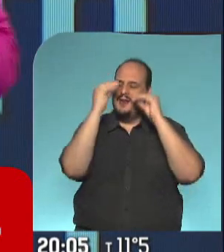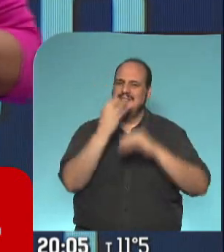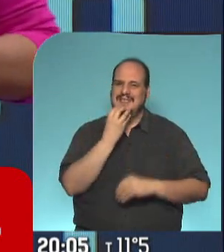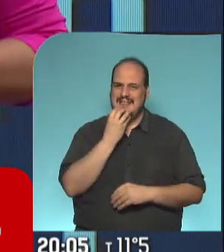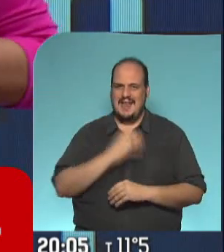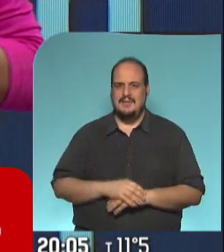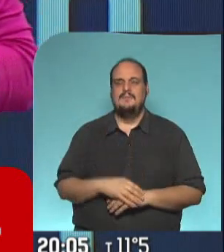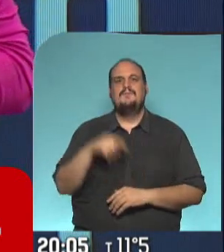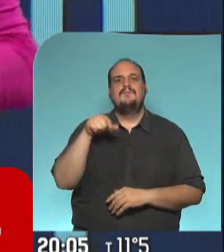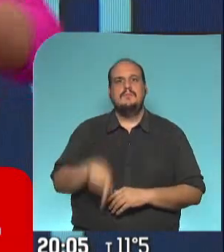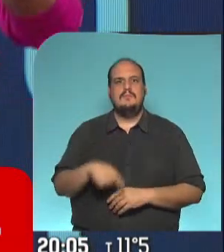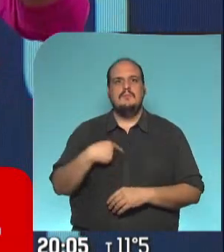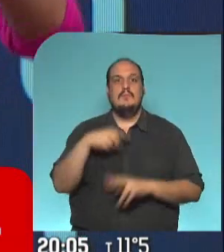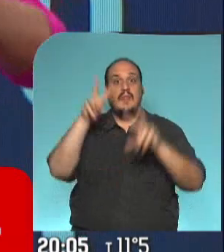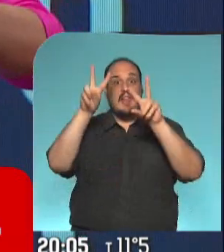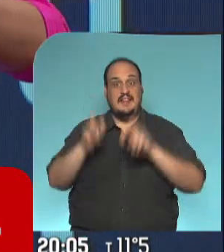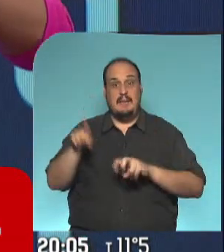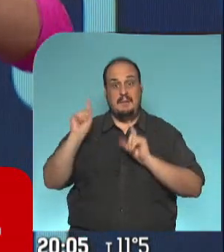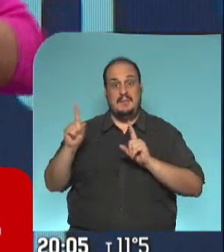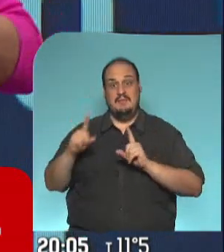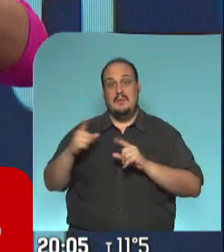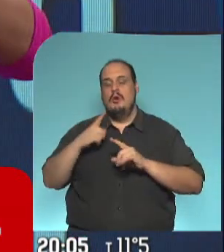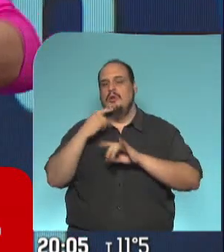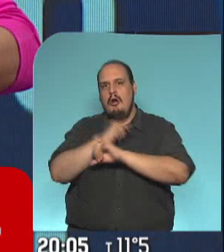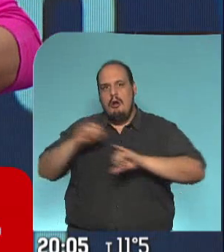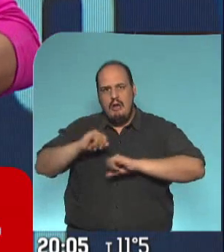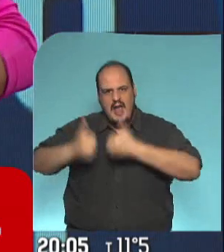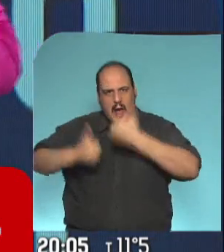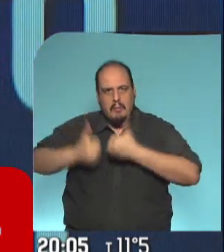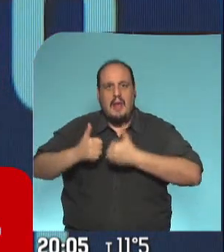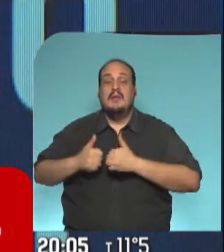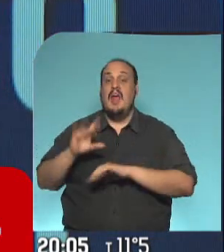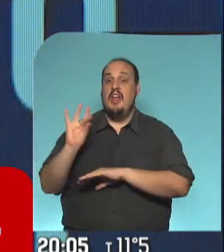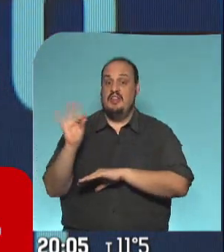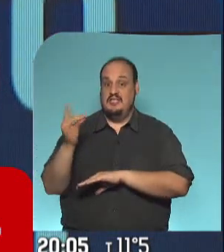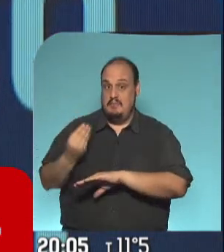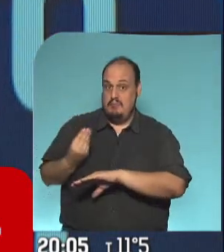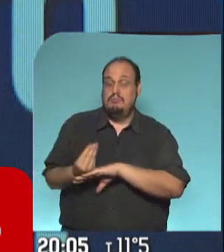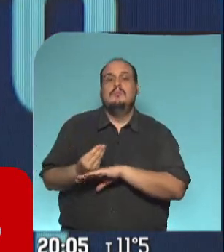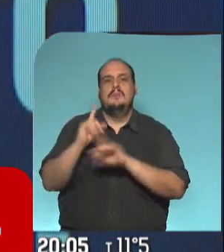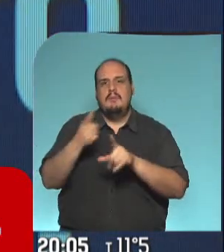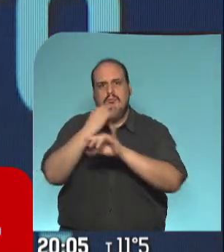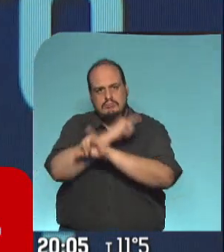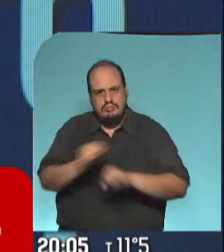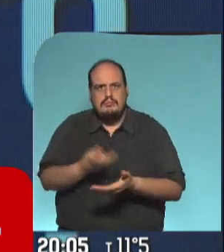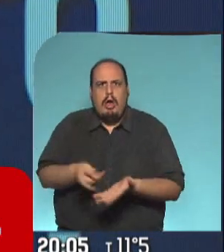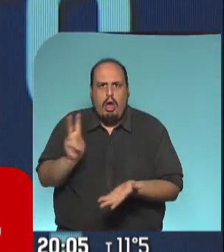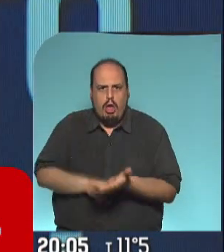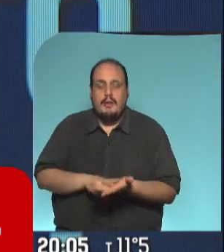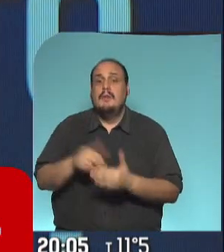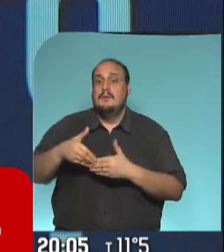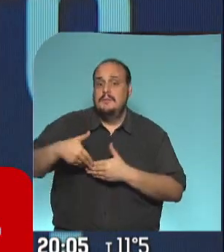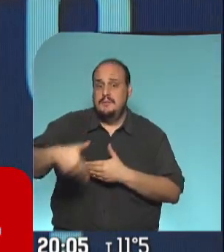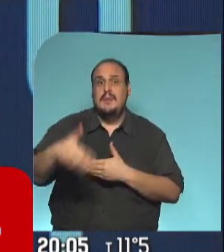iniciativa de hoy. Vos lo decías, fue un tema de campaña, un tema reiterado en diciembre y reiterado en marzo cuando se inician las